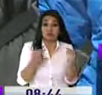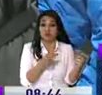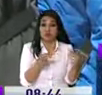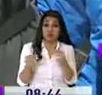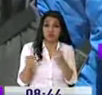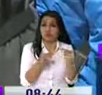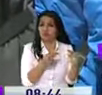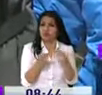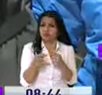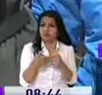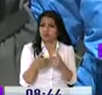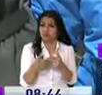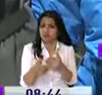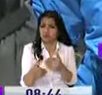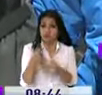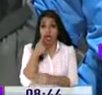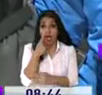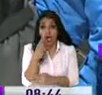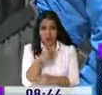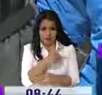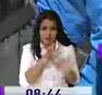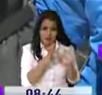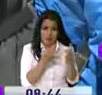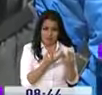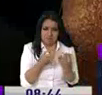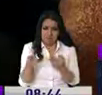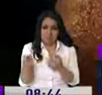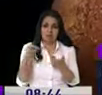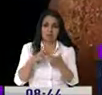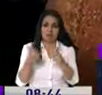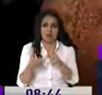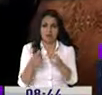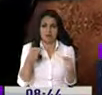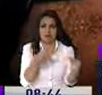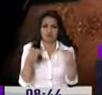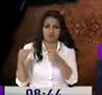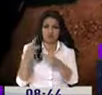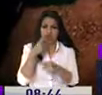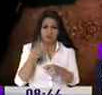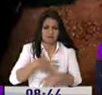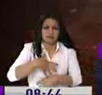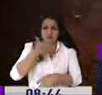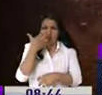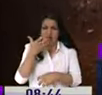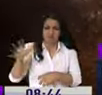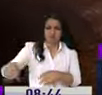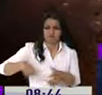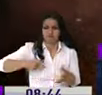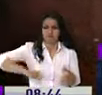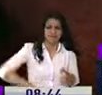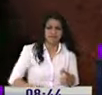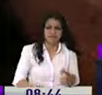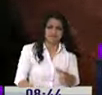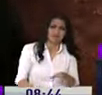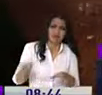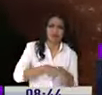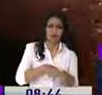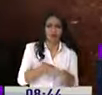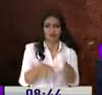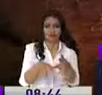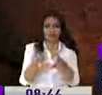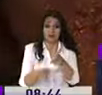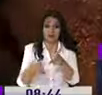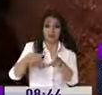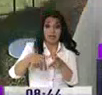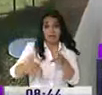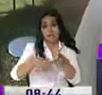Aparentemente, uno de los allegados a la familia tuvo un conflicto y, cargado de rabia, salió, encendió su vehículo y arrolló a quienes estaban en el